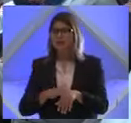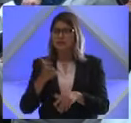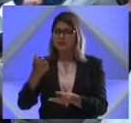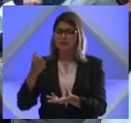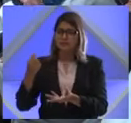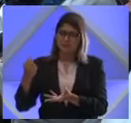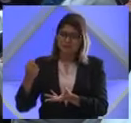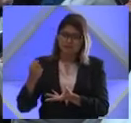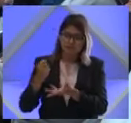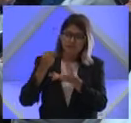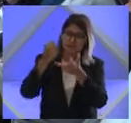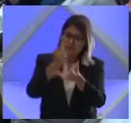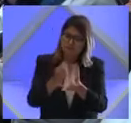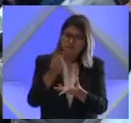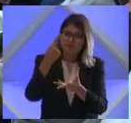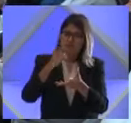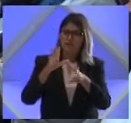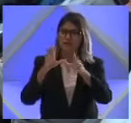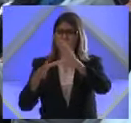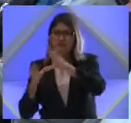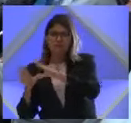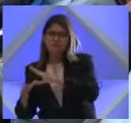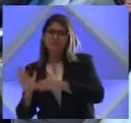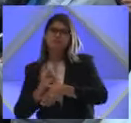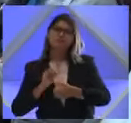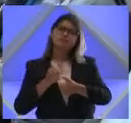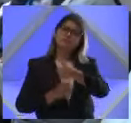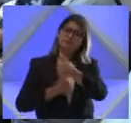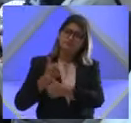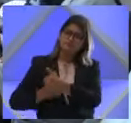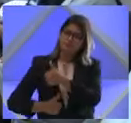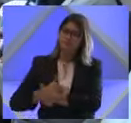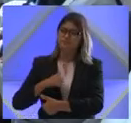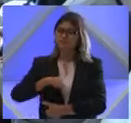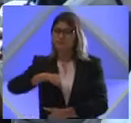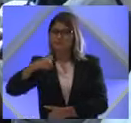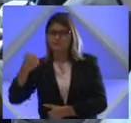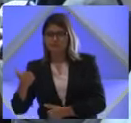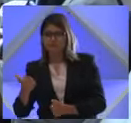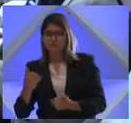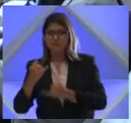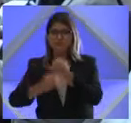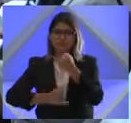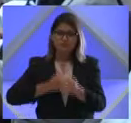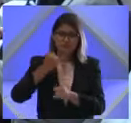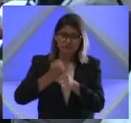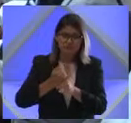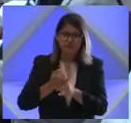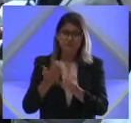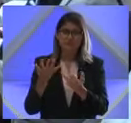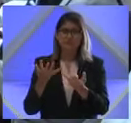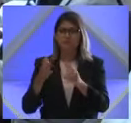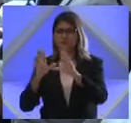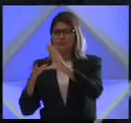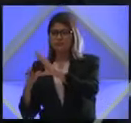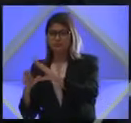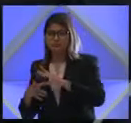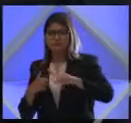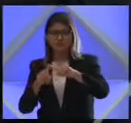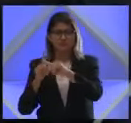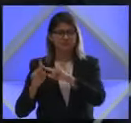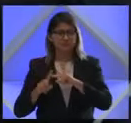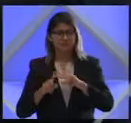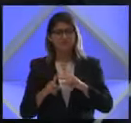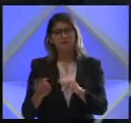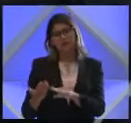satélites para poder ser competitivos con los consorcios internacionales que existían en